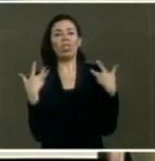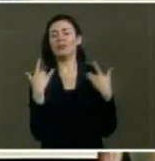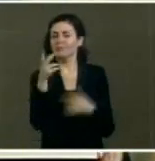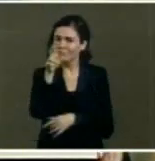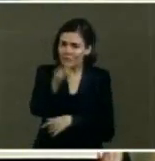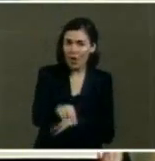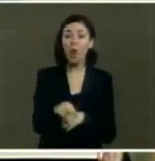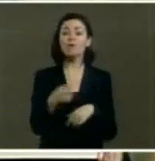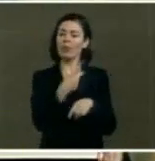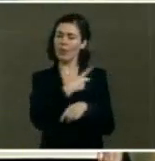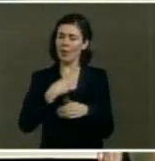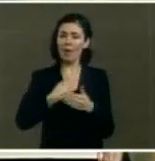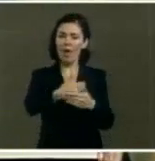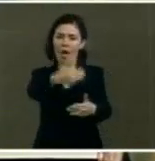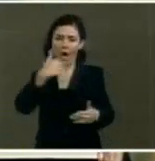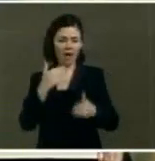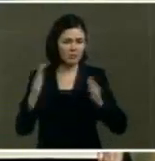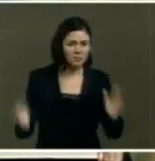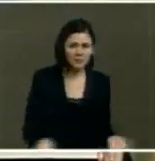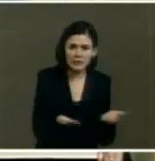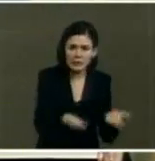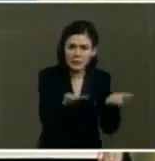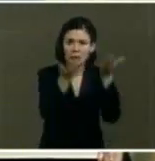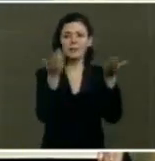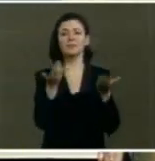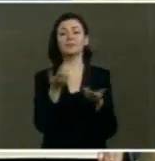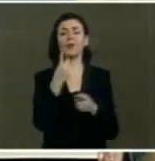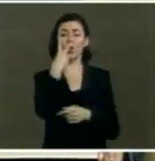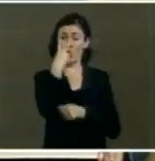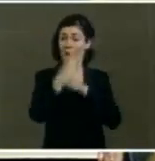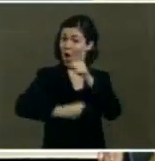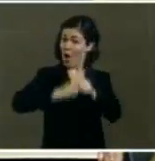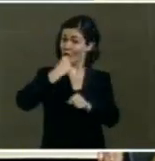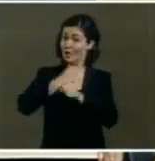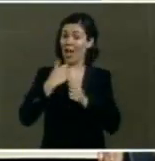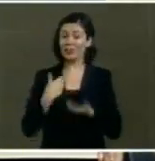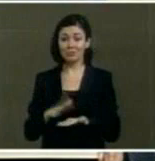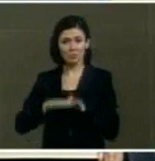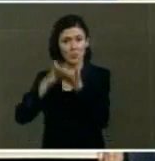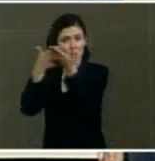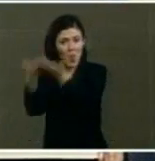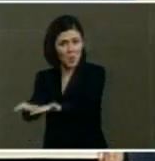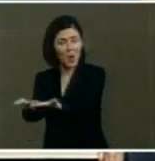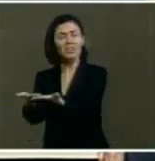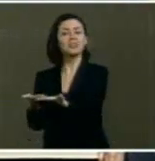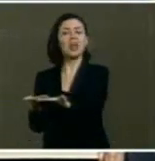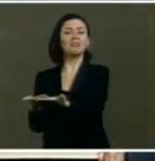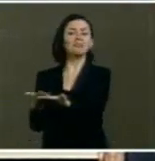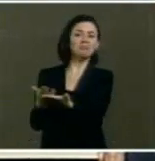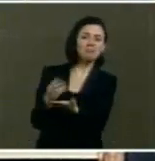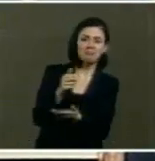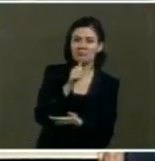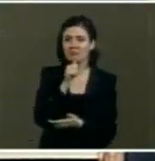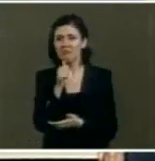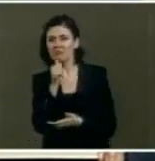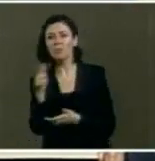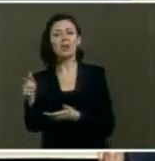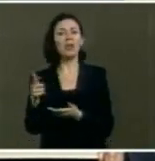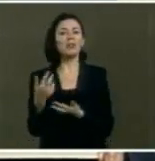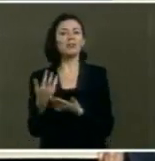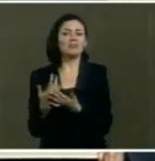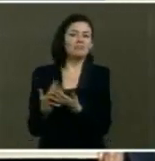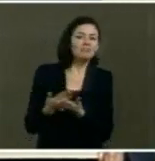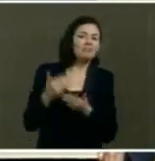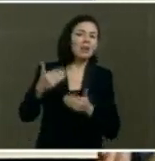renovado impulso a la infraestructura y que presenté hace 2 años, tampoco encuentro razón para que se siga